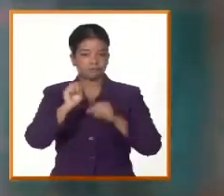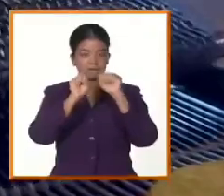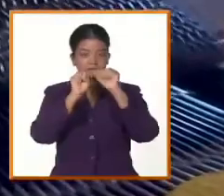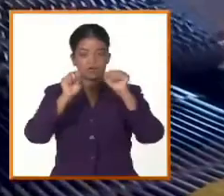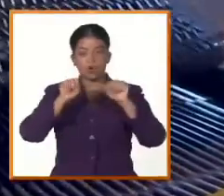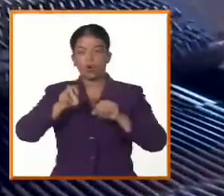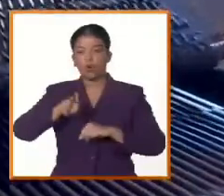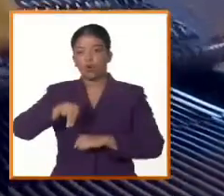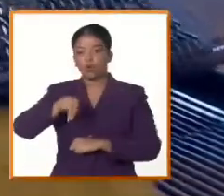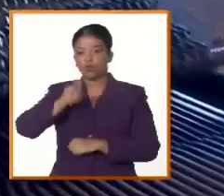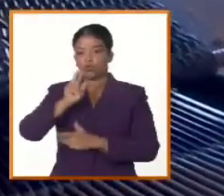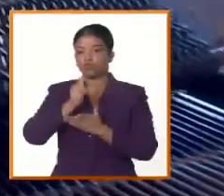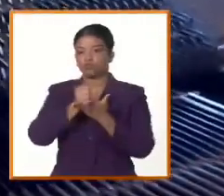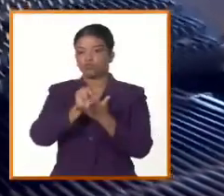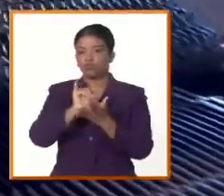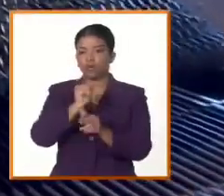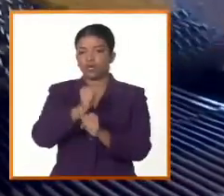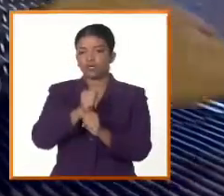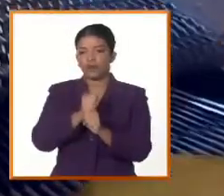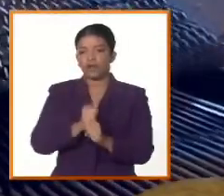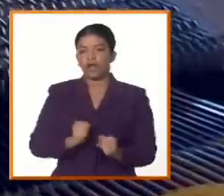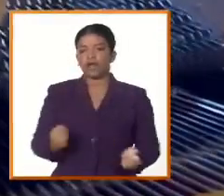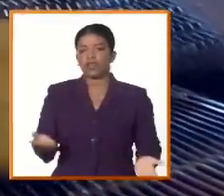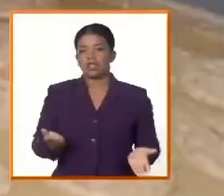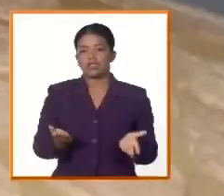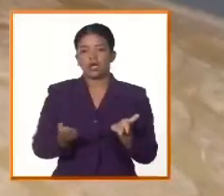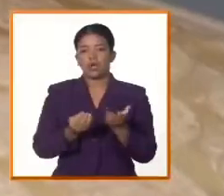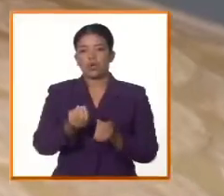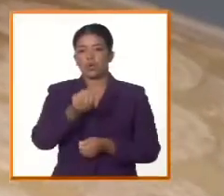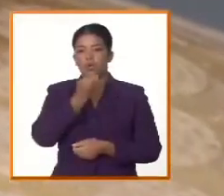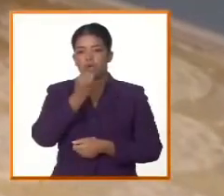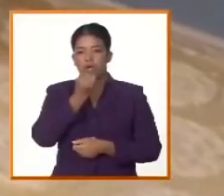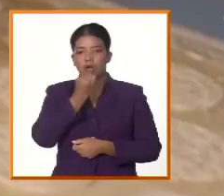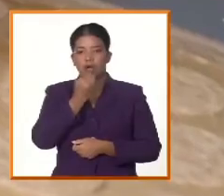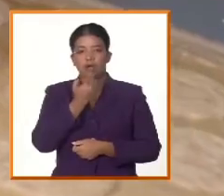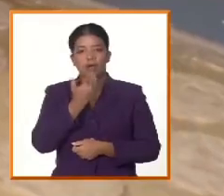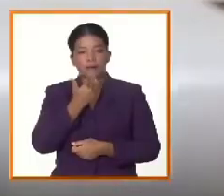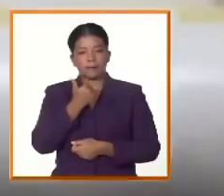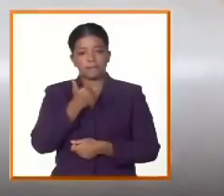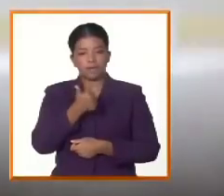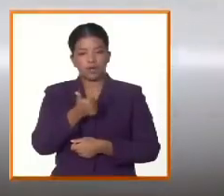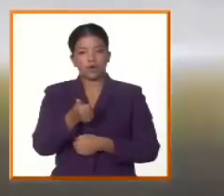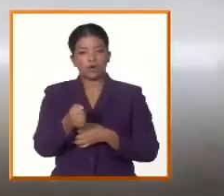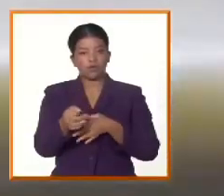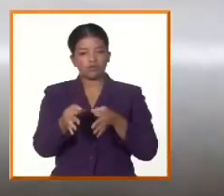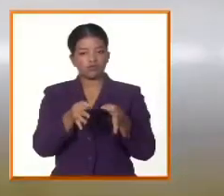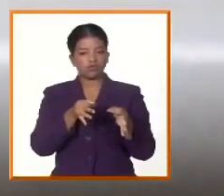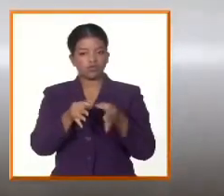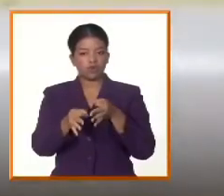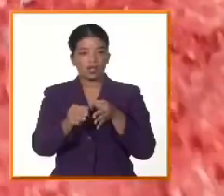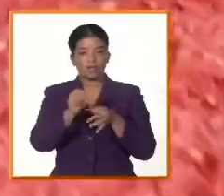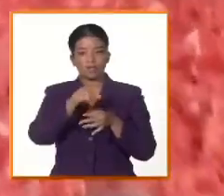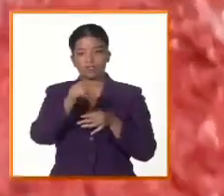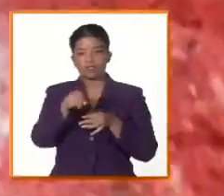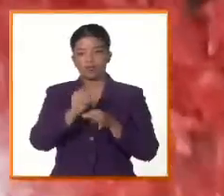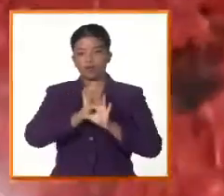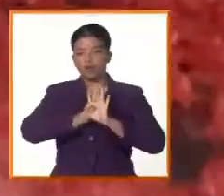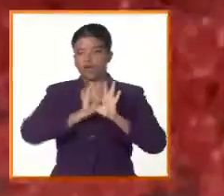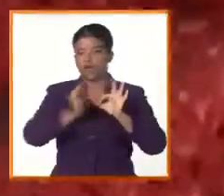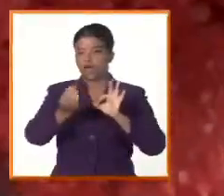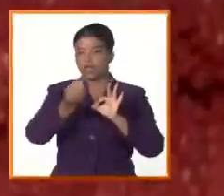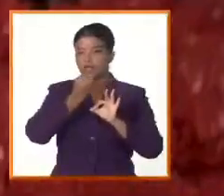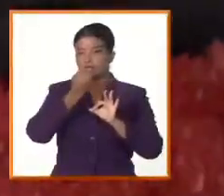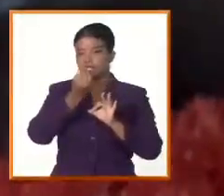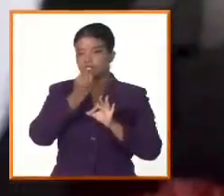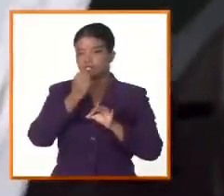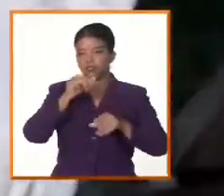Unidas y trabaja en el desarrollo de alimentos funcionales conformados para regímenes especiales de alimentación con la aplicación de